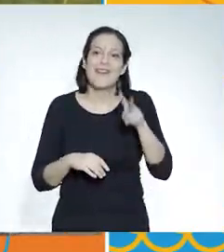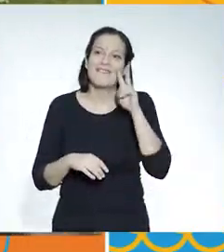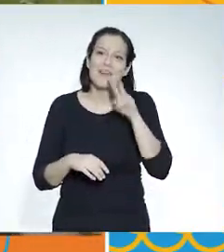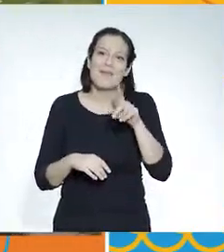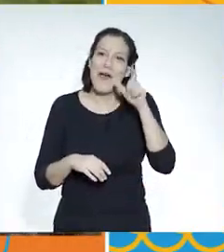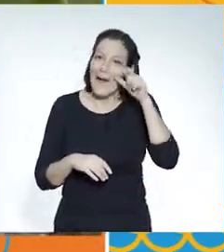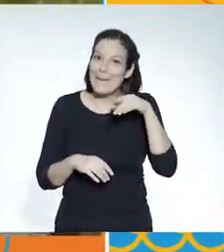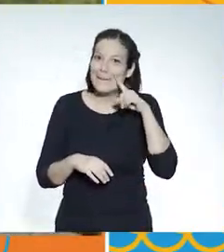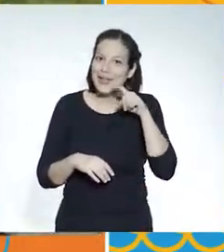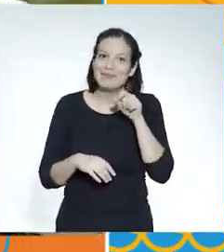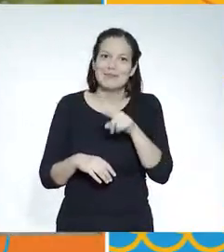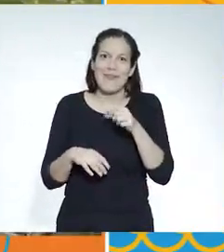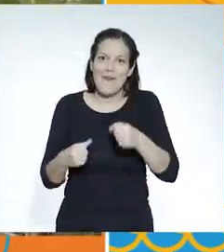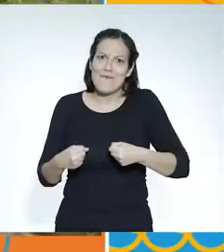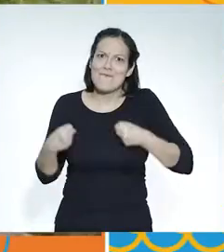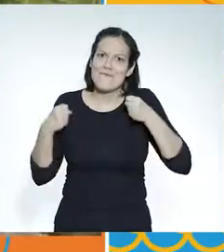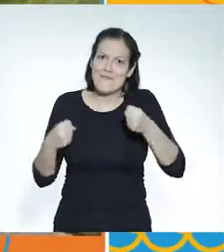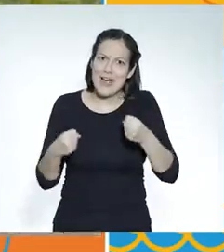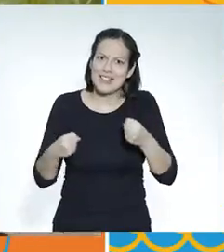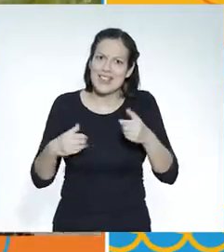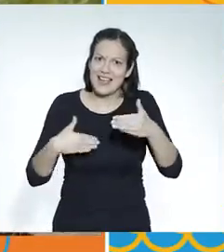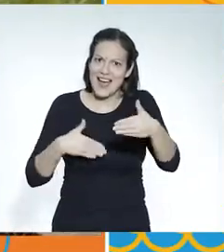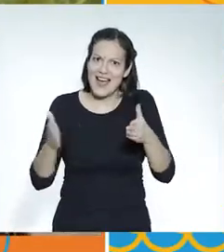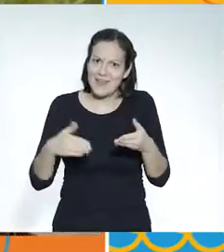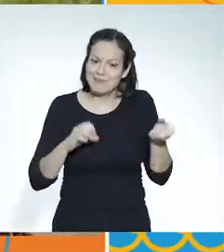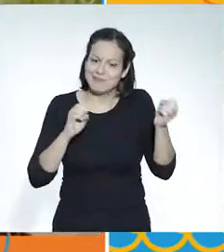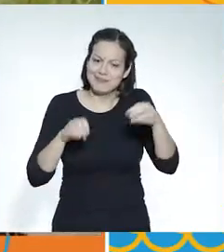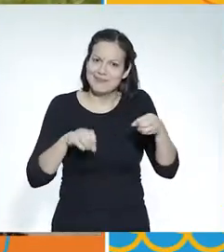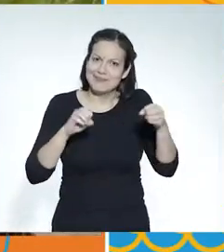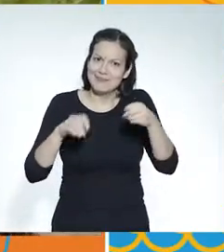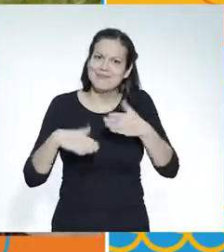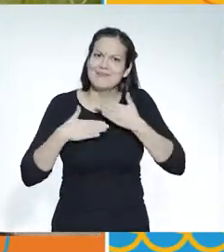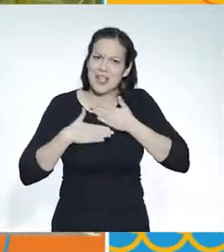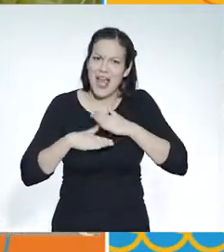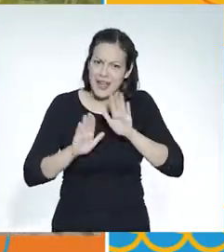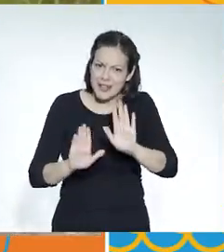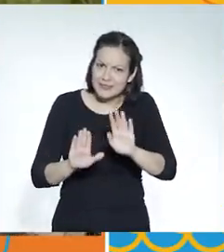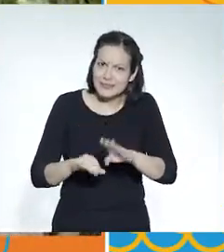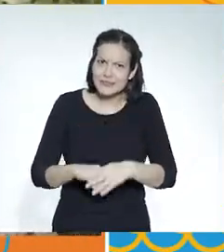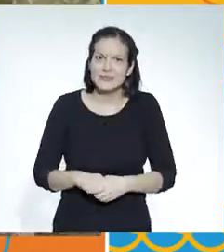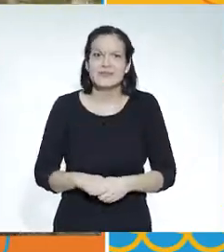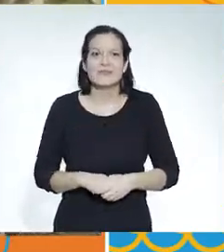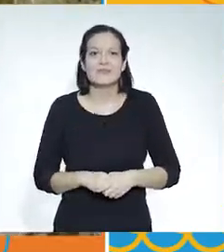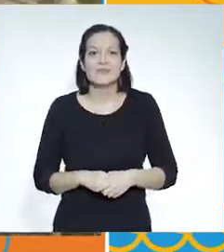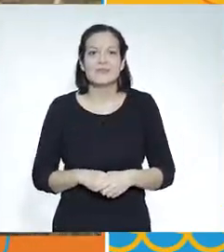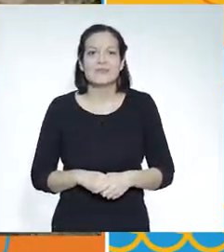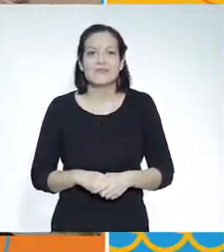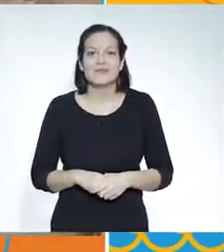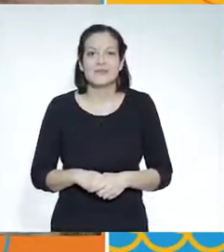Bueno, acá vemos a Emi esforzándose para llenarlo. Sí. Tranqui.